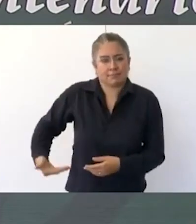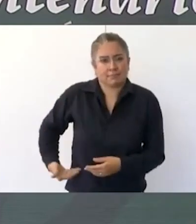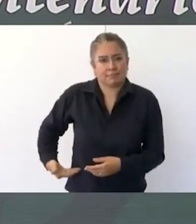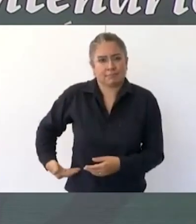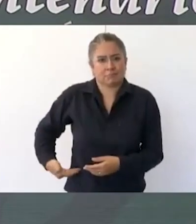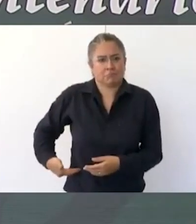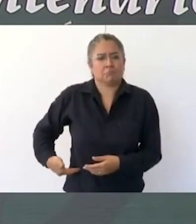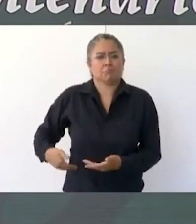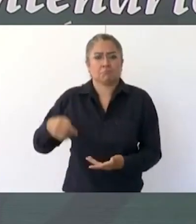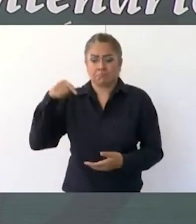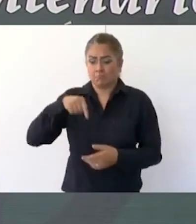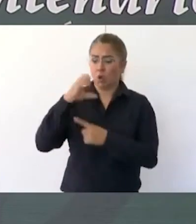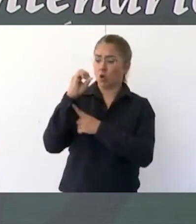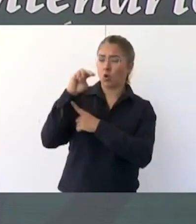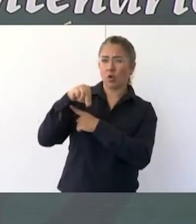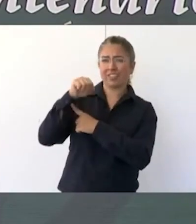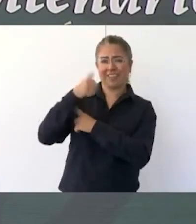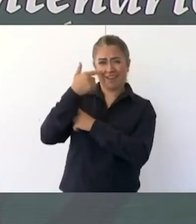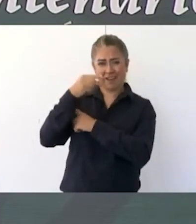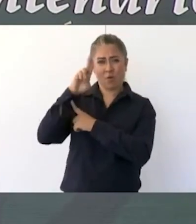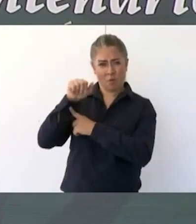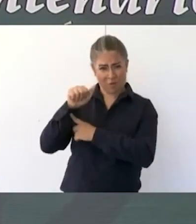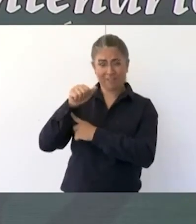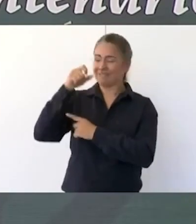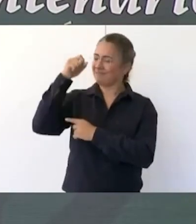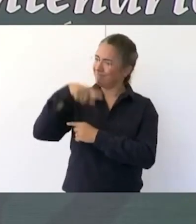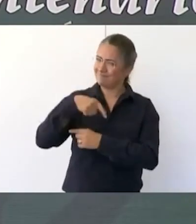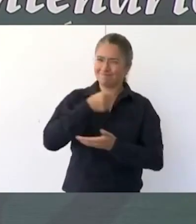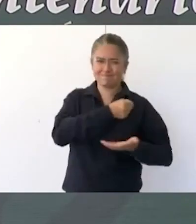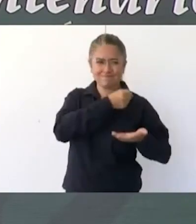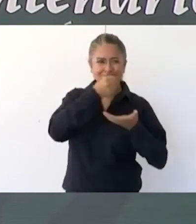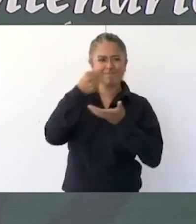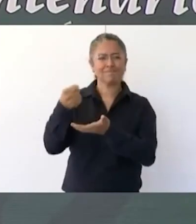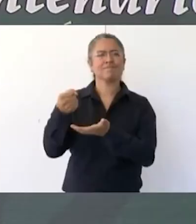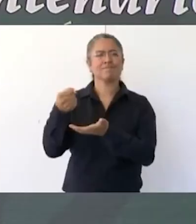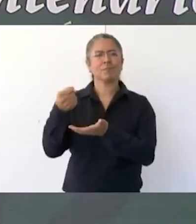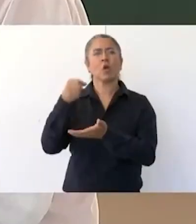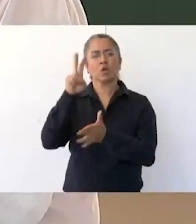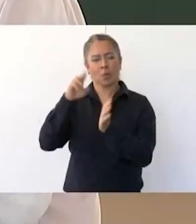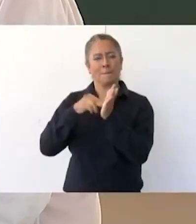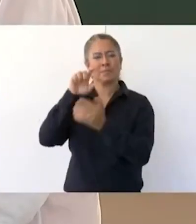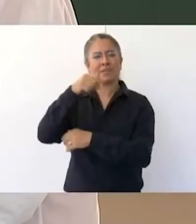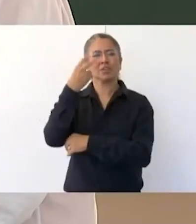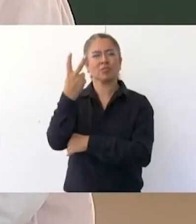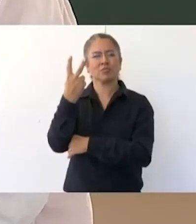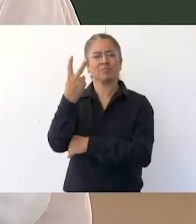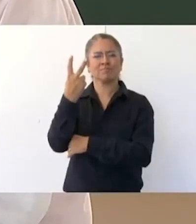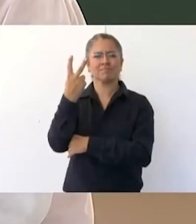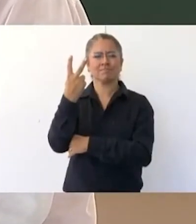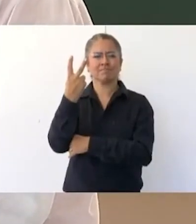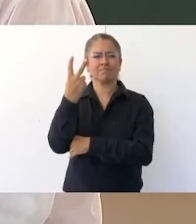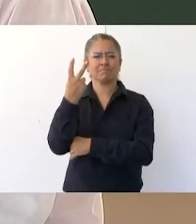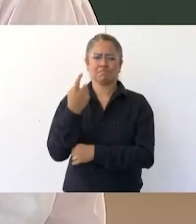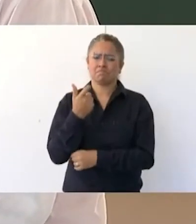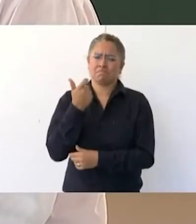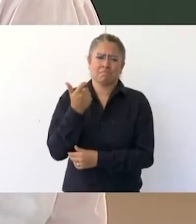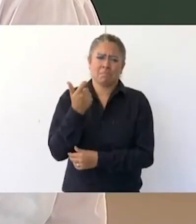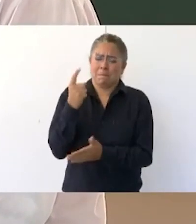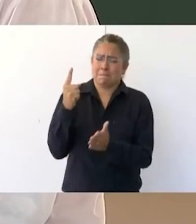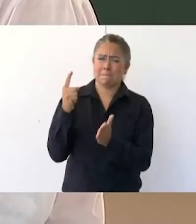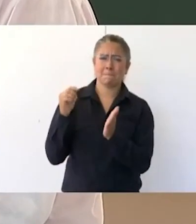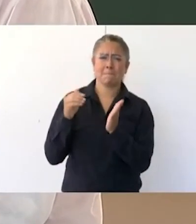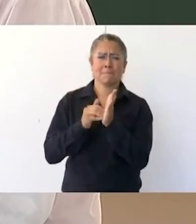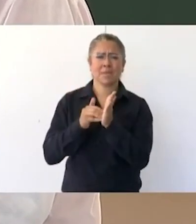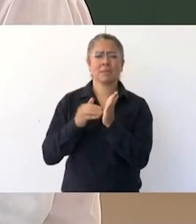otorgado ya a la CONAGUA por la Secretaría de Hacienda para el presente ejercicio 2022 recursos adicionales por 1.000